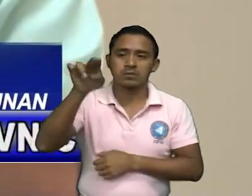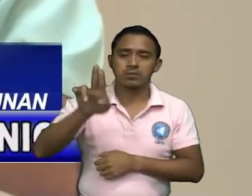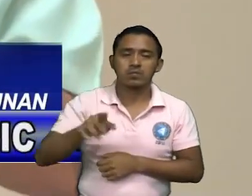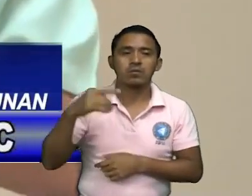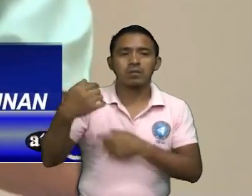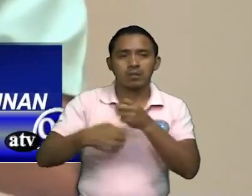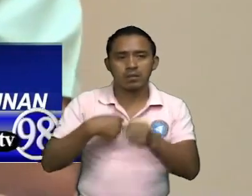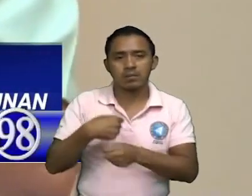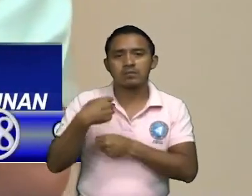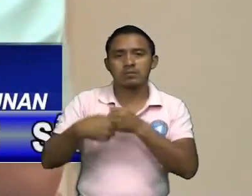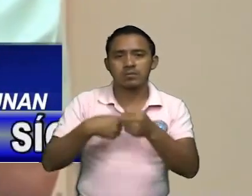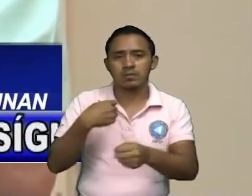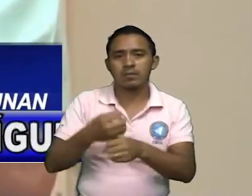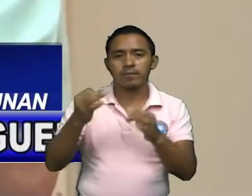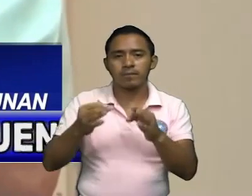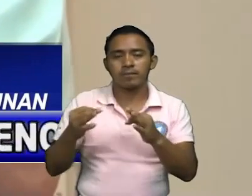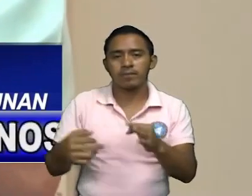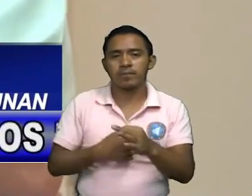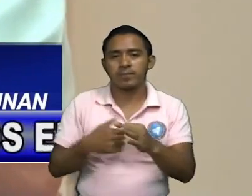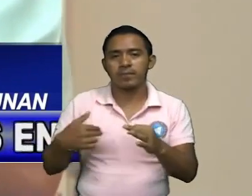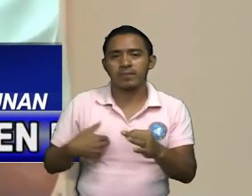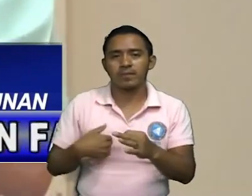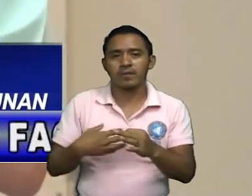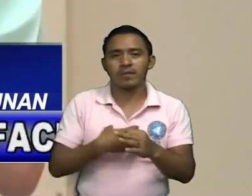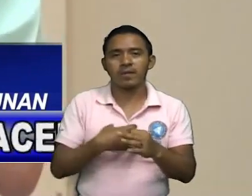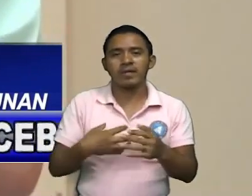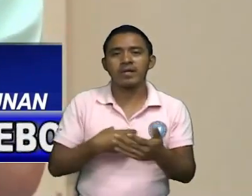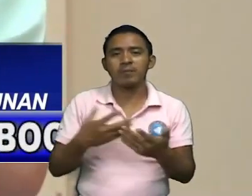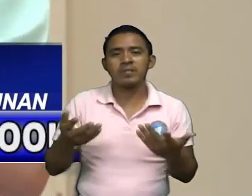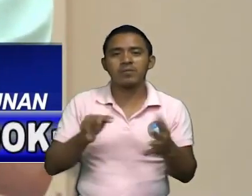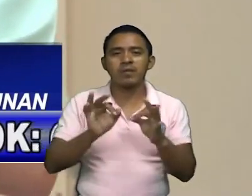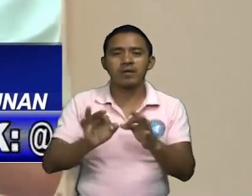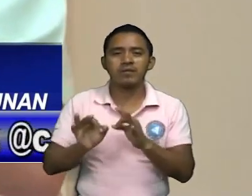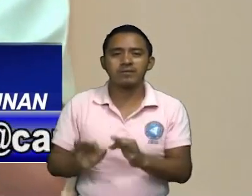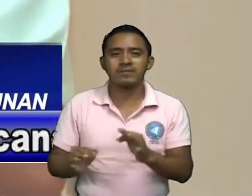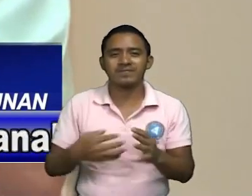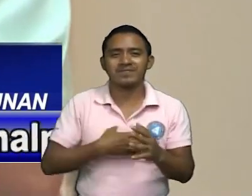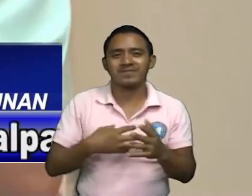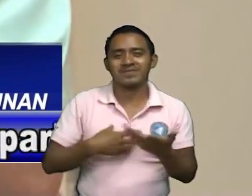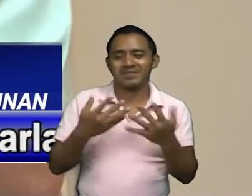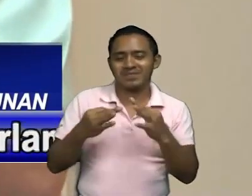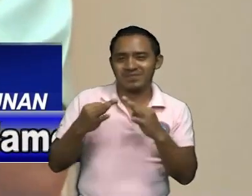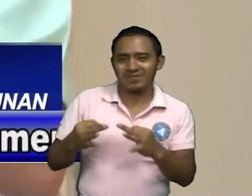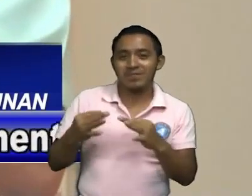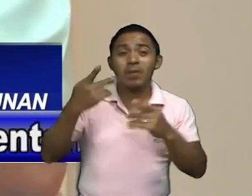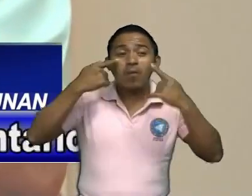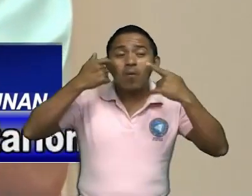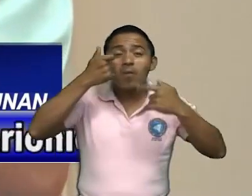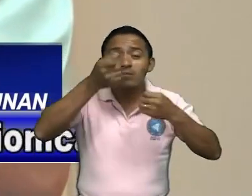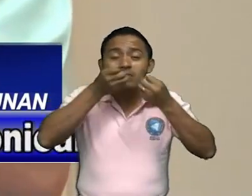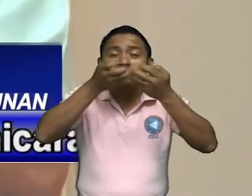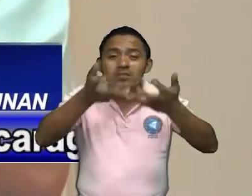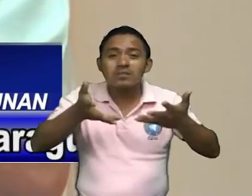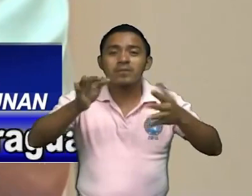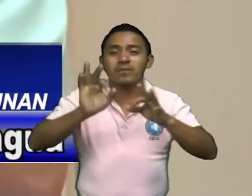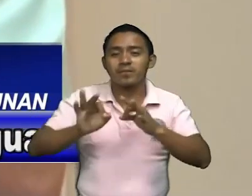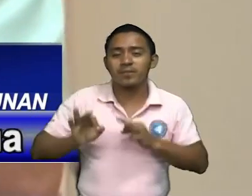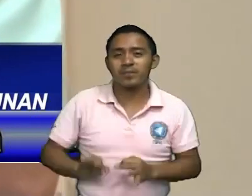año está atento a la realización de estas actividades. Ya pronto estaremos dando a conocer las